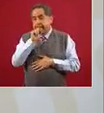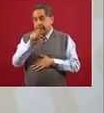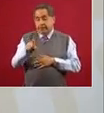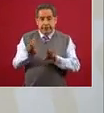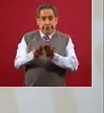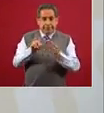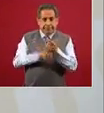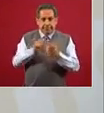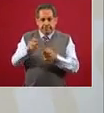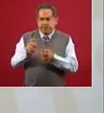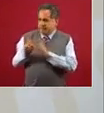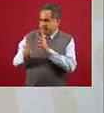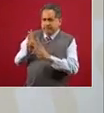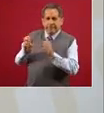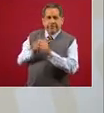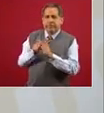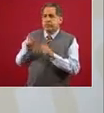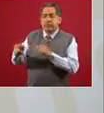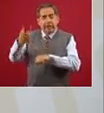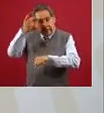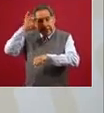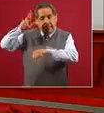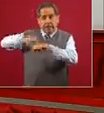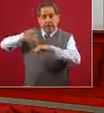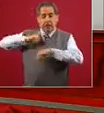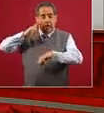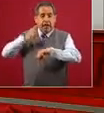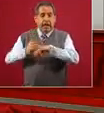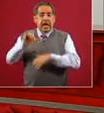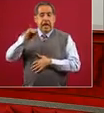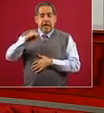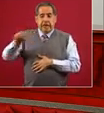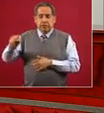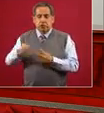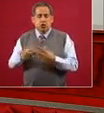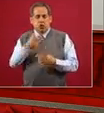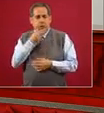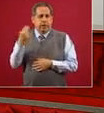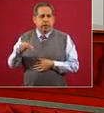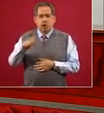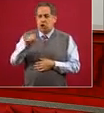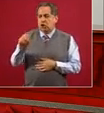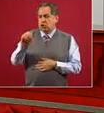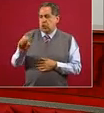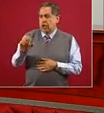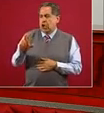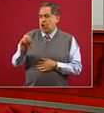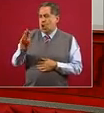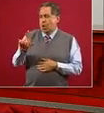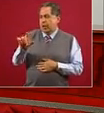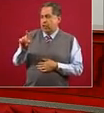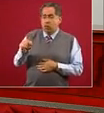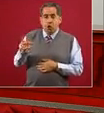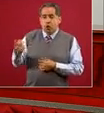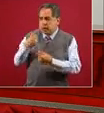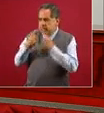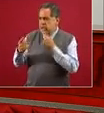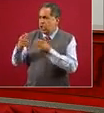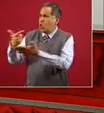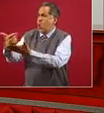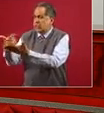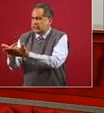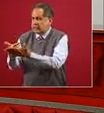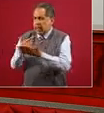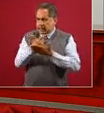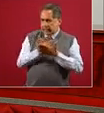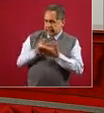incorporación platicamos con el director general del IMSS, el compañero Zoe Robledo, y vamos a hacer un intercambio de padrones